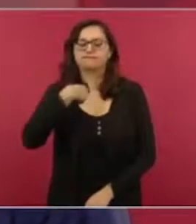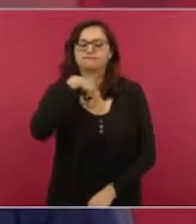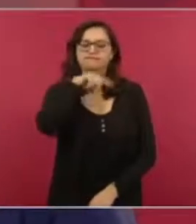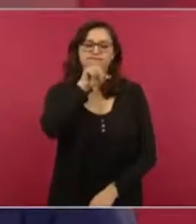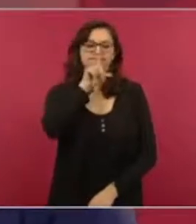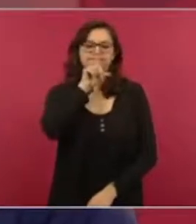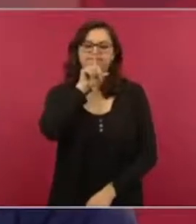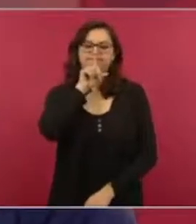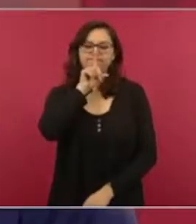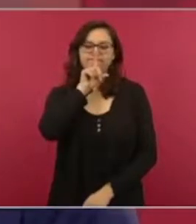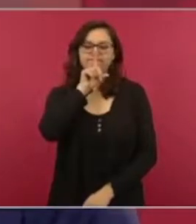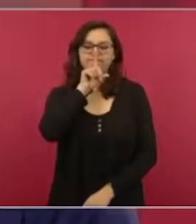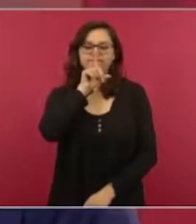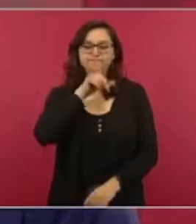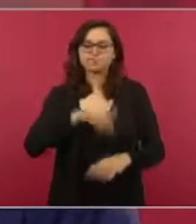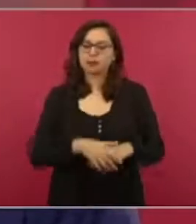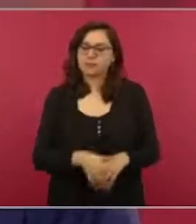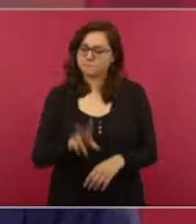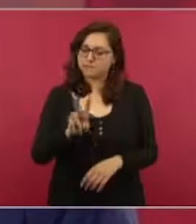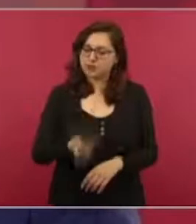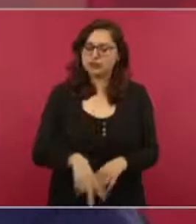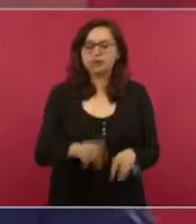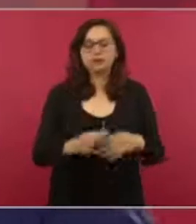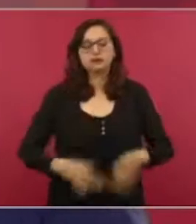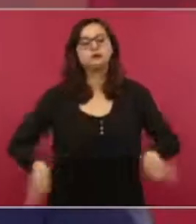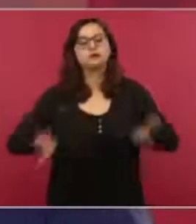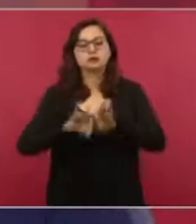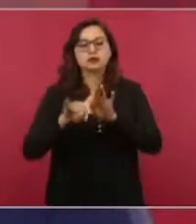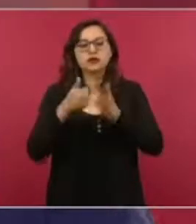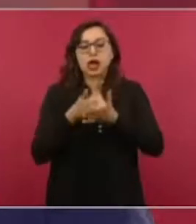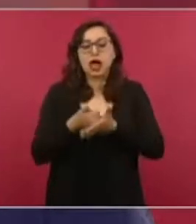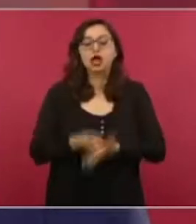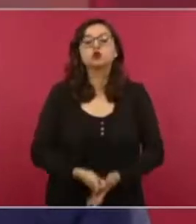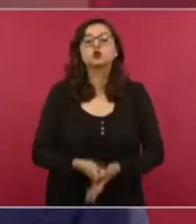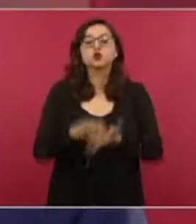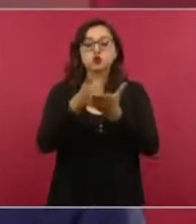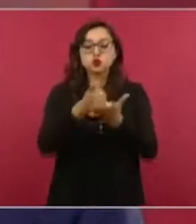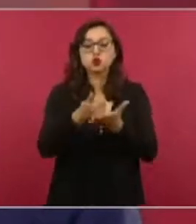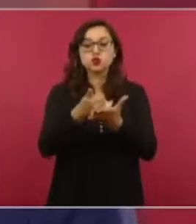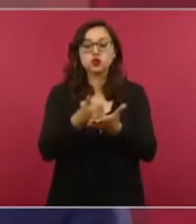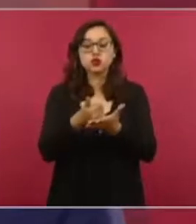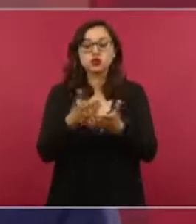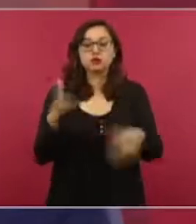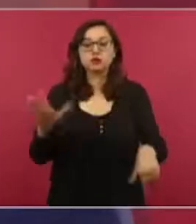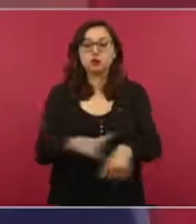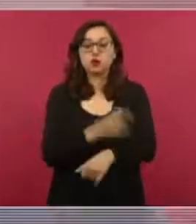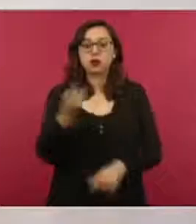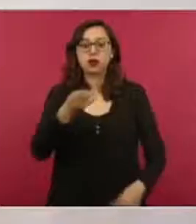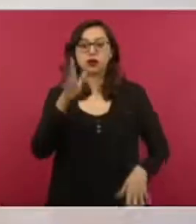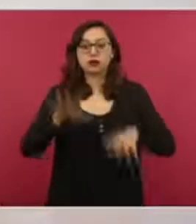Eso ayuda mucho, porque la pasión